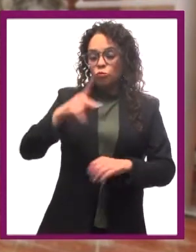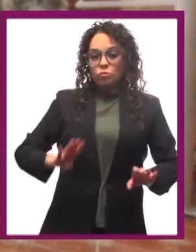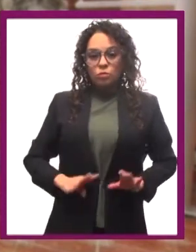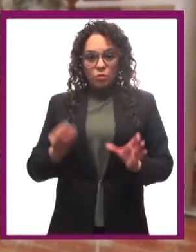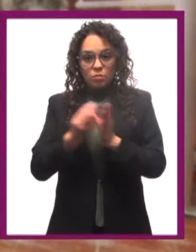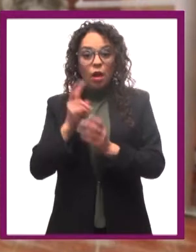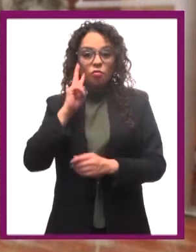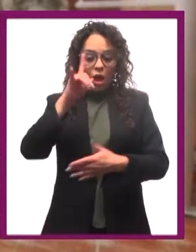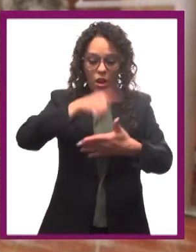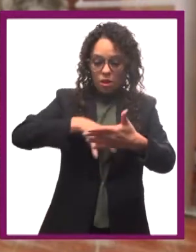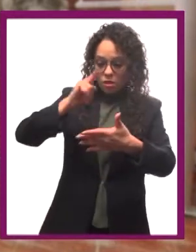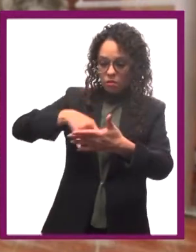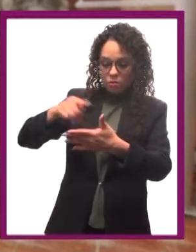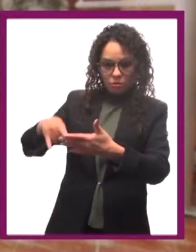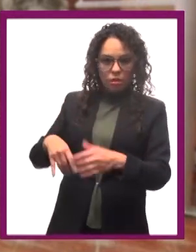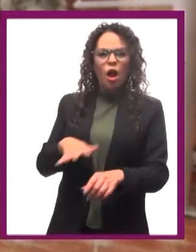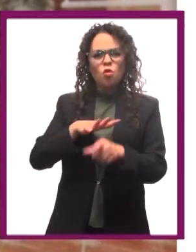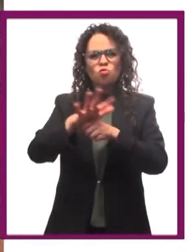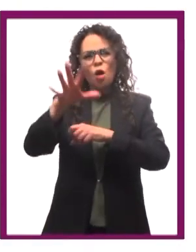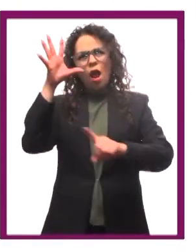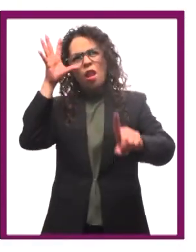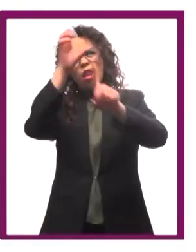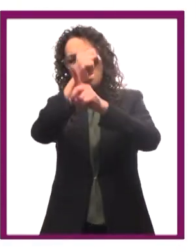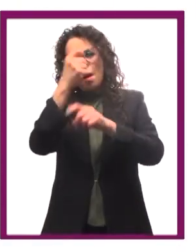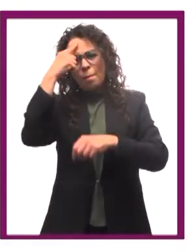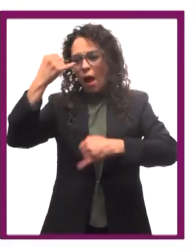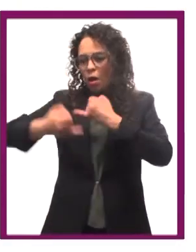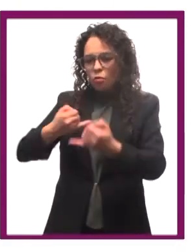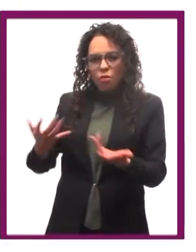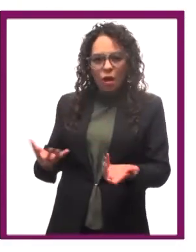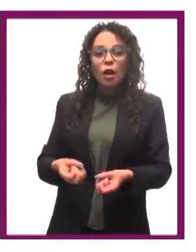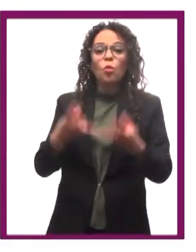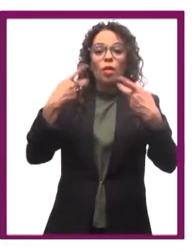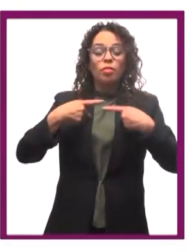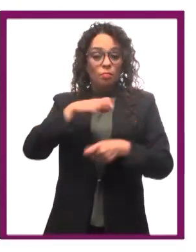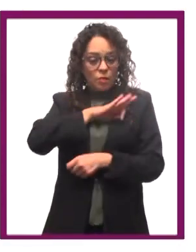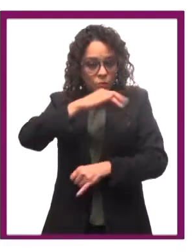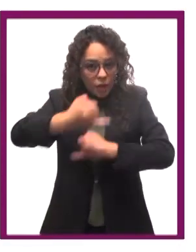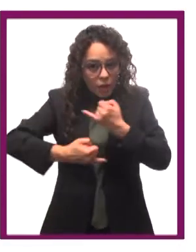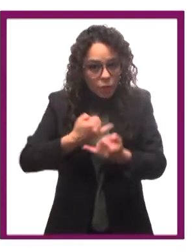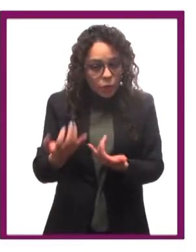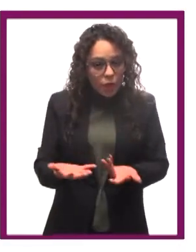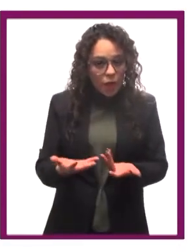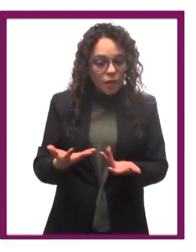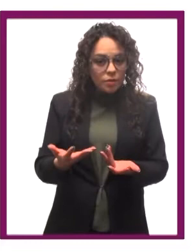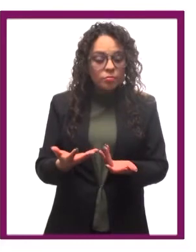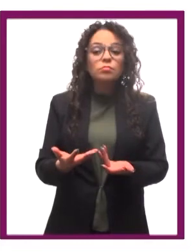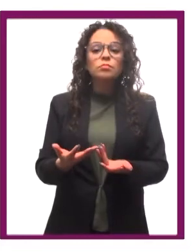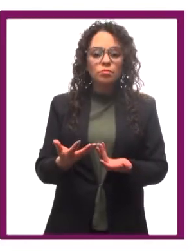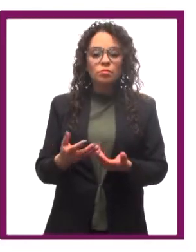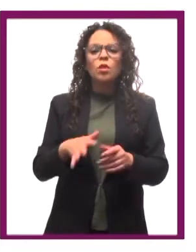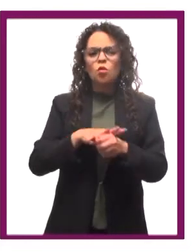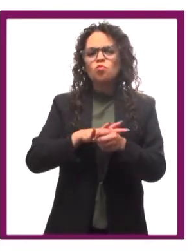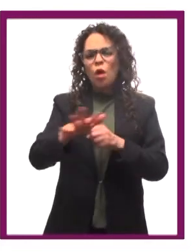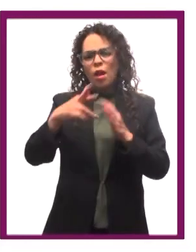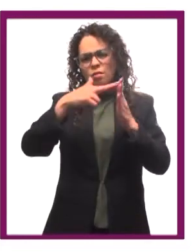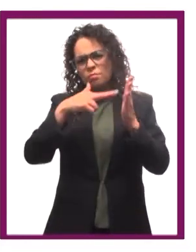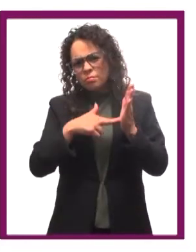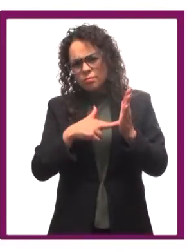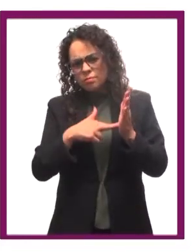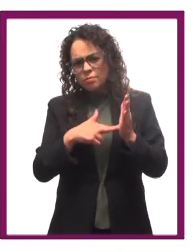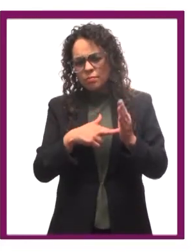a las características que se ven en estas listas. ¿Cuál es el objetivo del juego? ¿Cuántos jugadores podrían jugar? ¿Cuáles son las